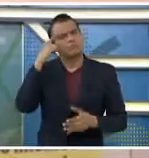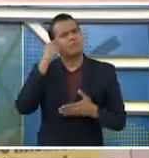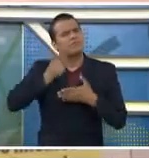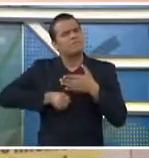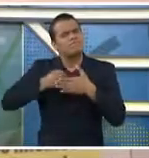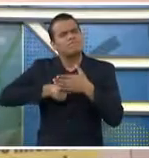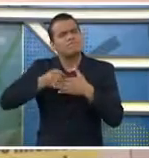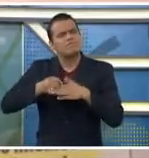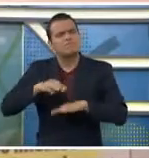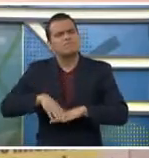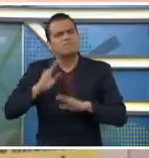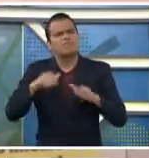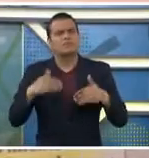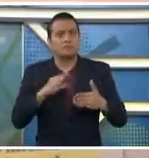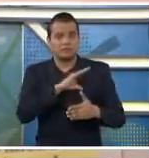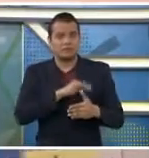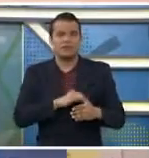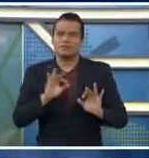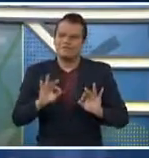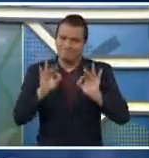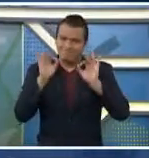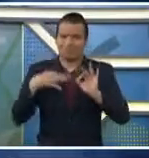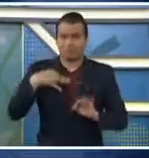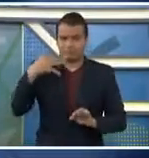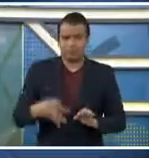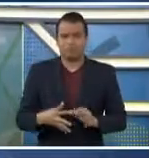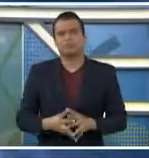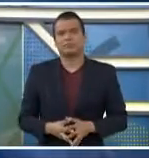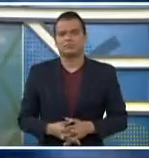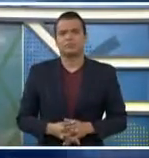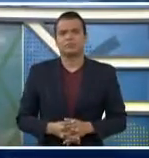batalla es por hacer de Cali una ciudad digna.